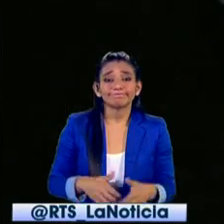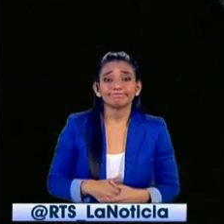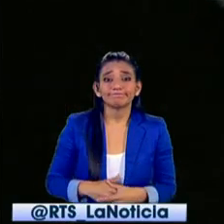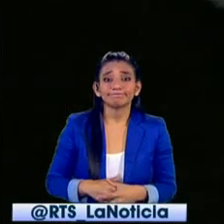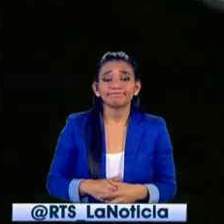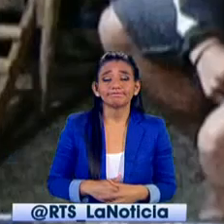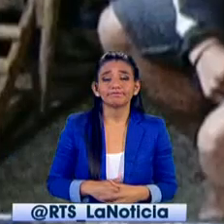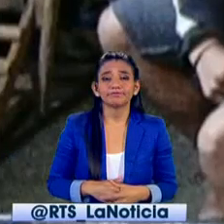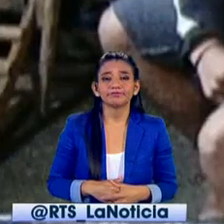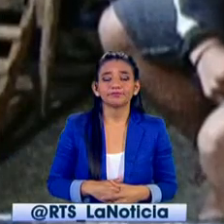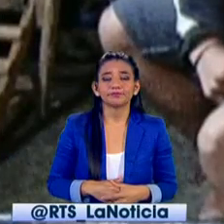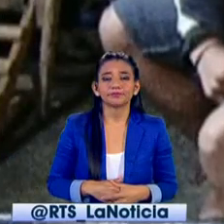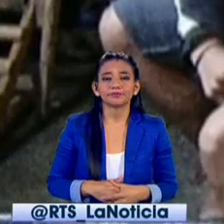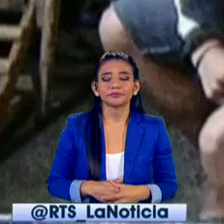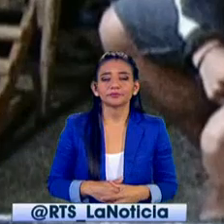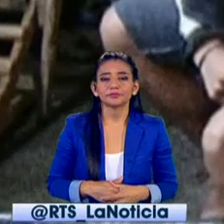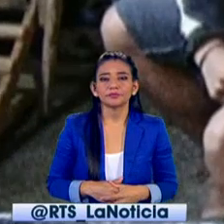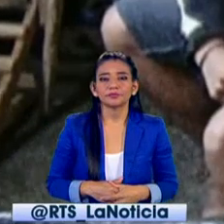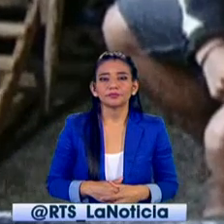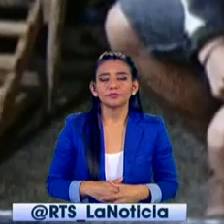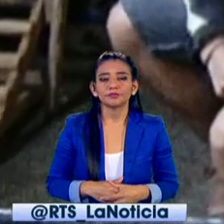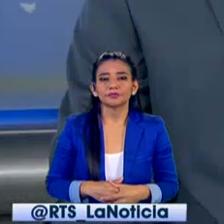Informó Marcela Maquilón.